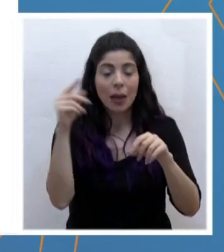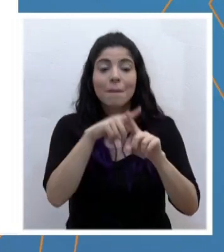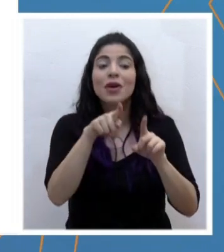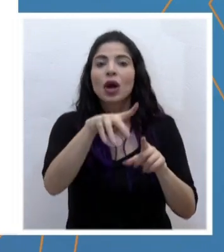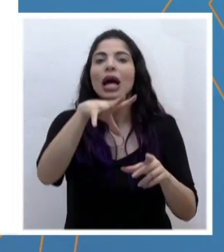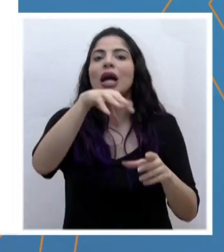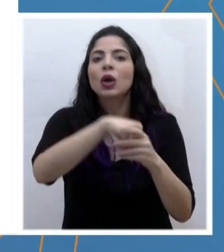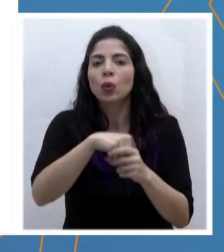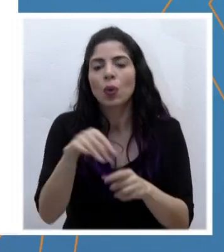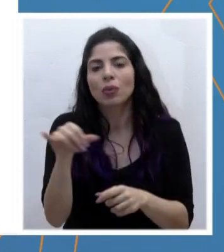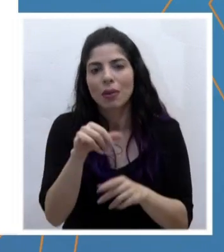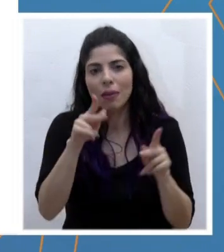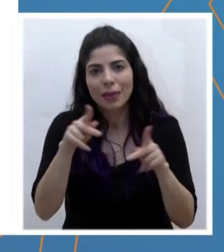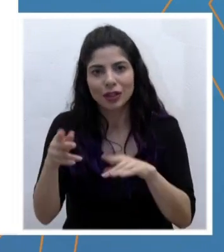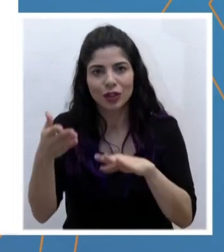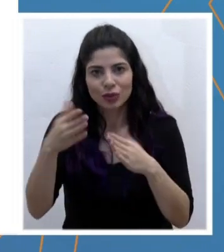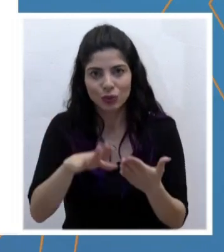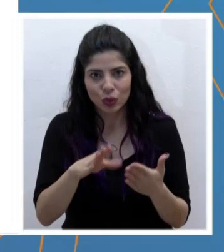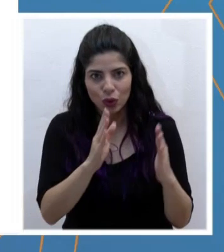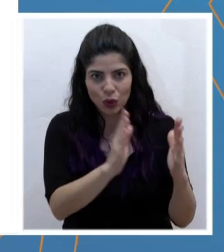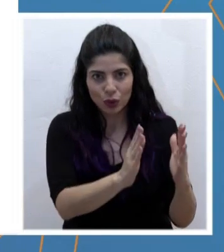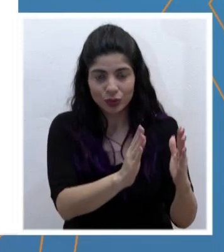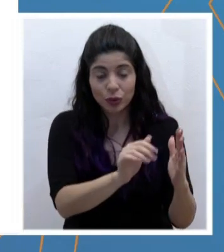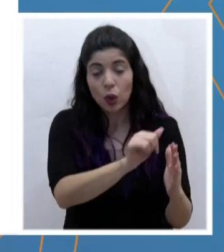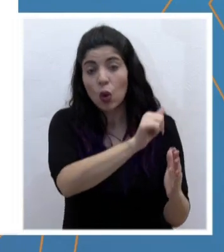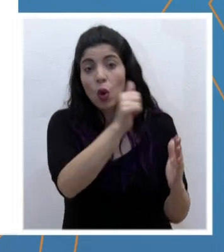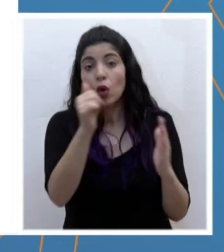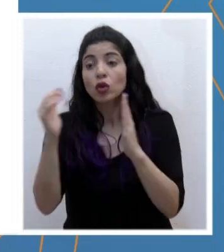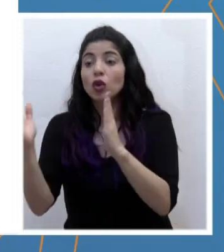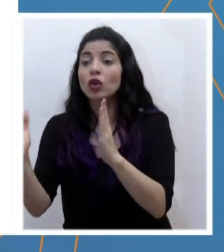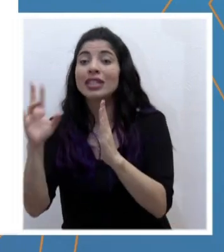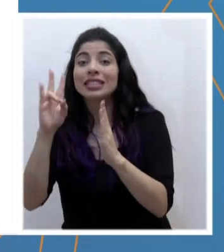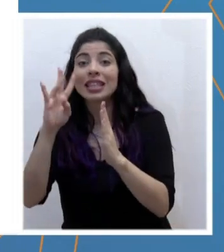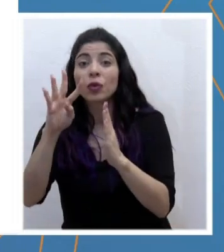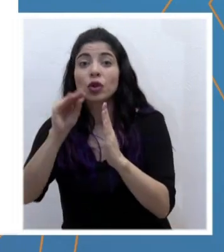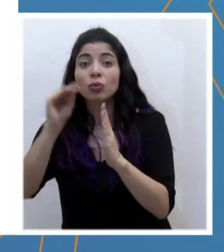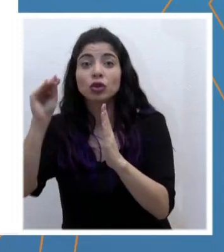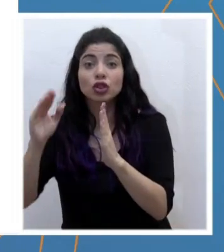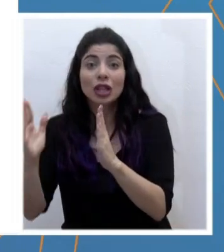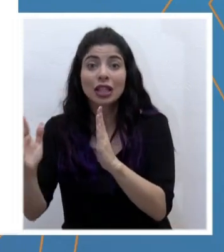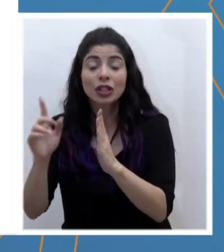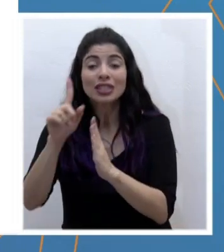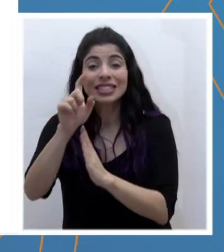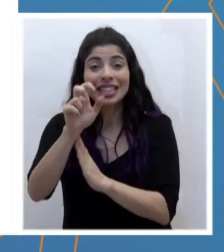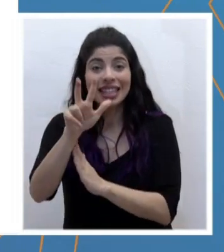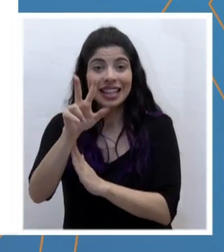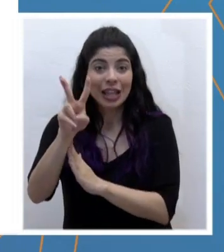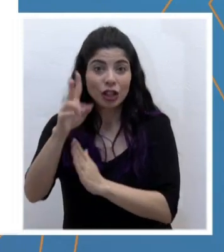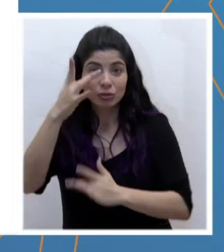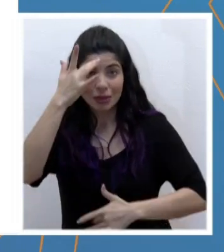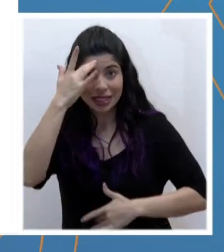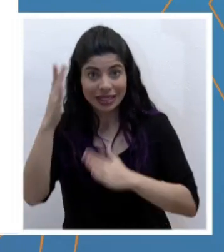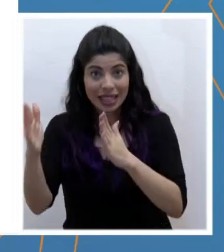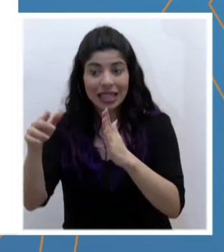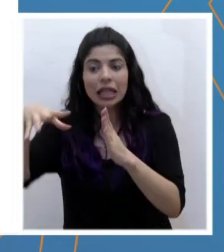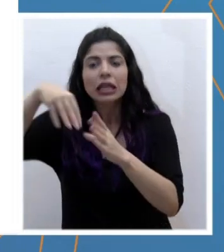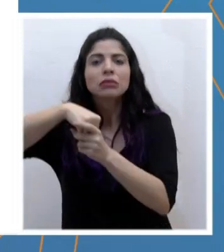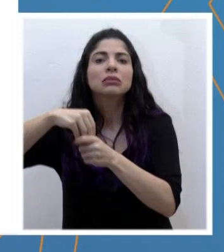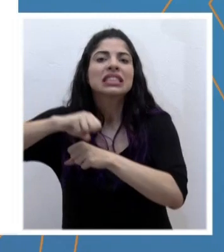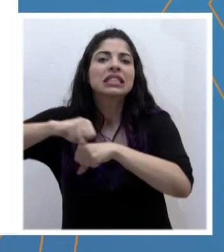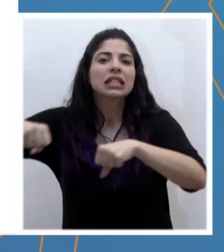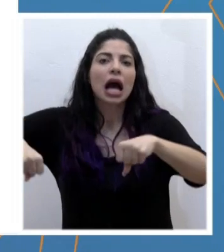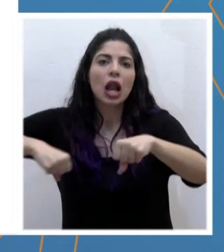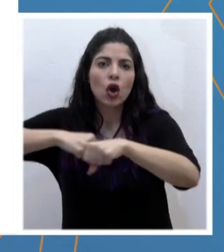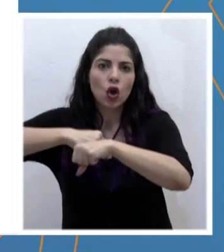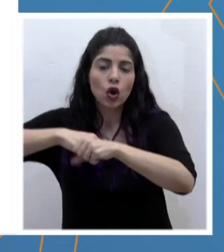incluimos los pacientes que fallecieron. El otro 74%, 132 de los pacientes, se atendieron en un salón, de los